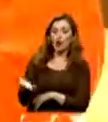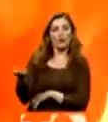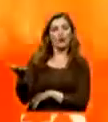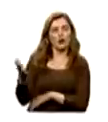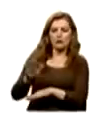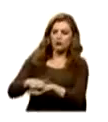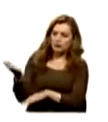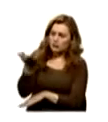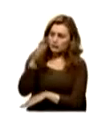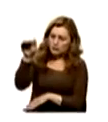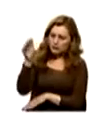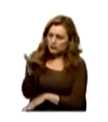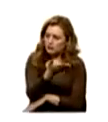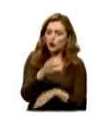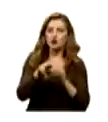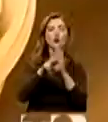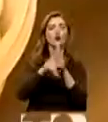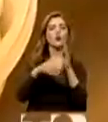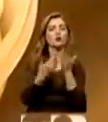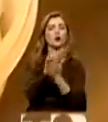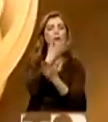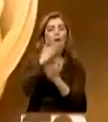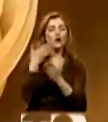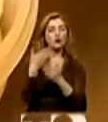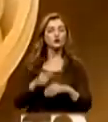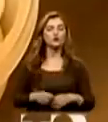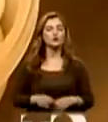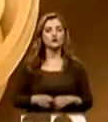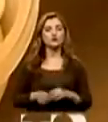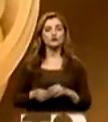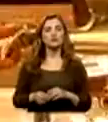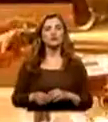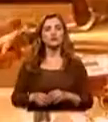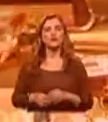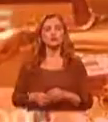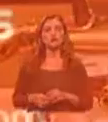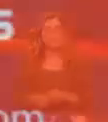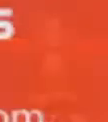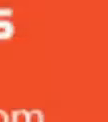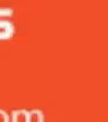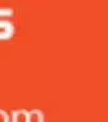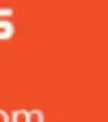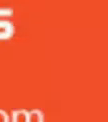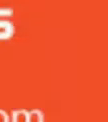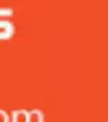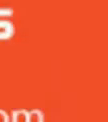normativas que permitan mejorar estas condiciones. Helen Quiñones, 24 horas.